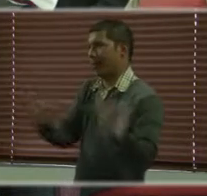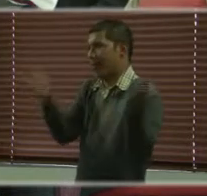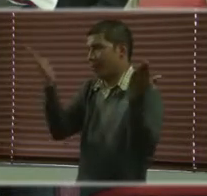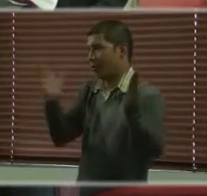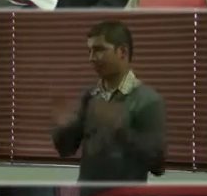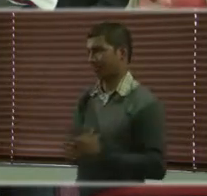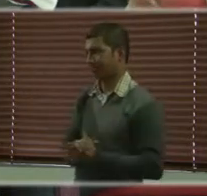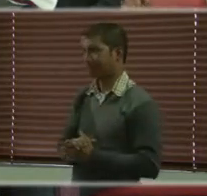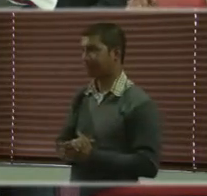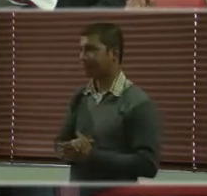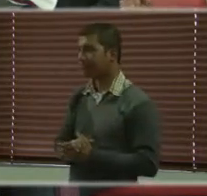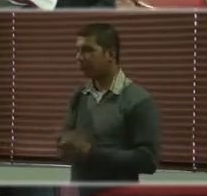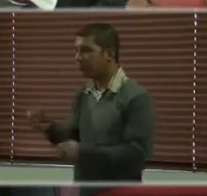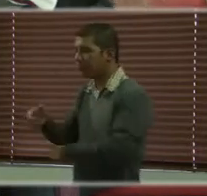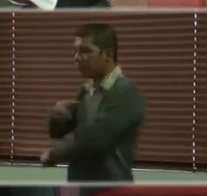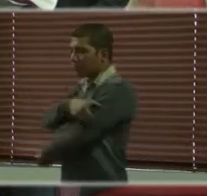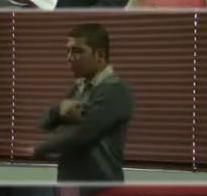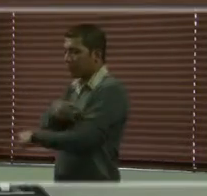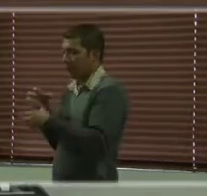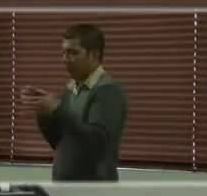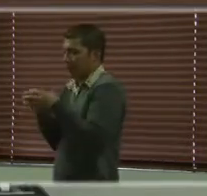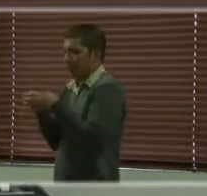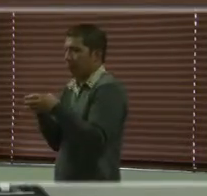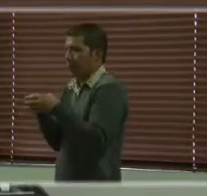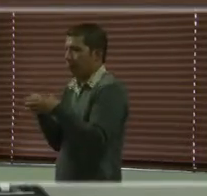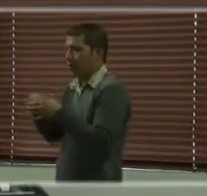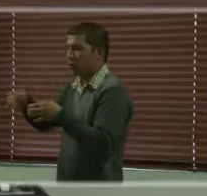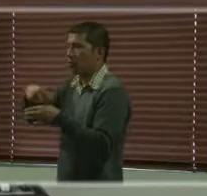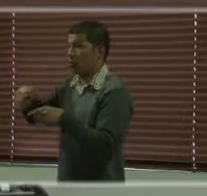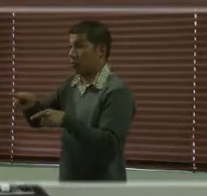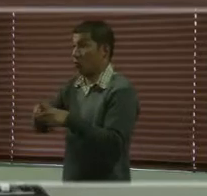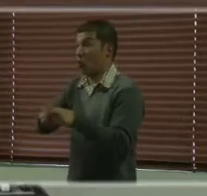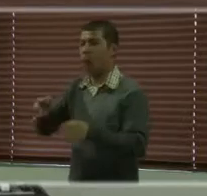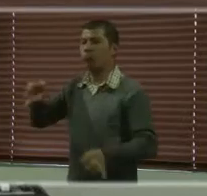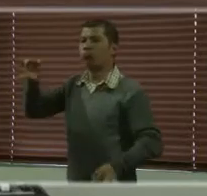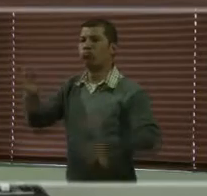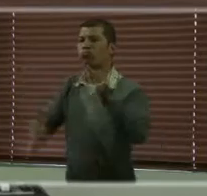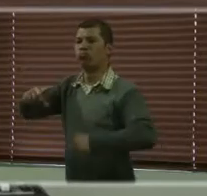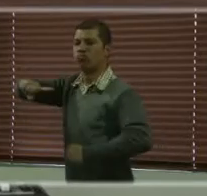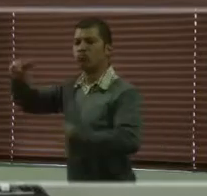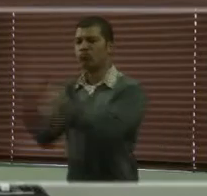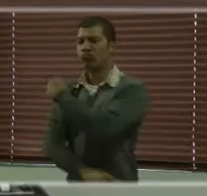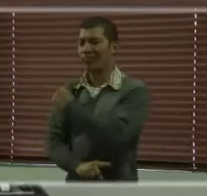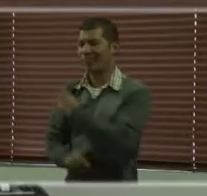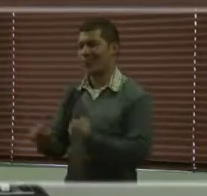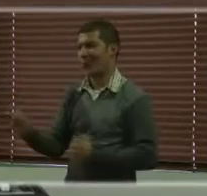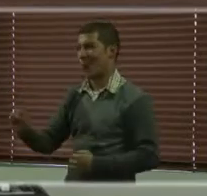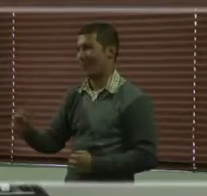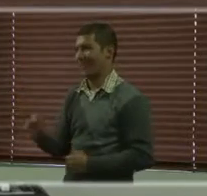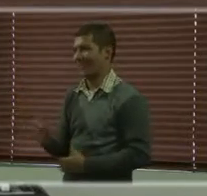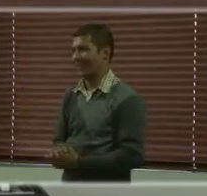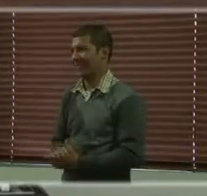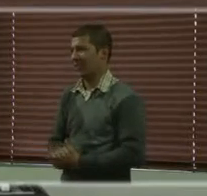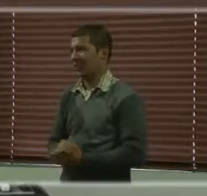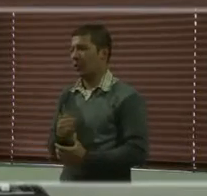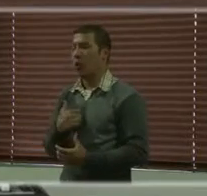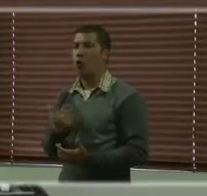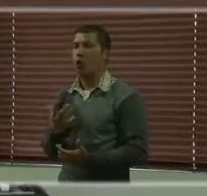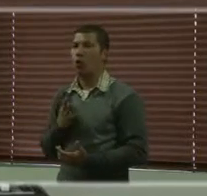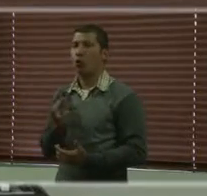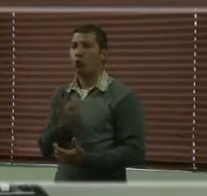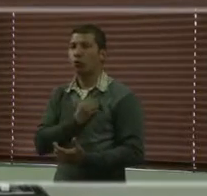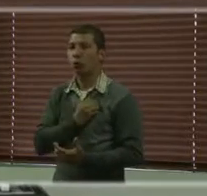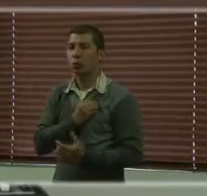no el comité en esta en este proceso no es un tribunal mucho menos inquisitivo este